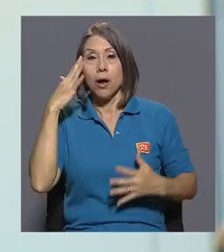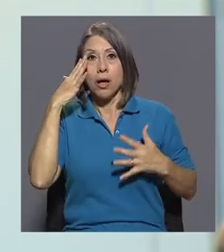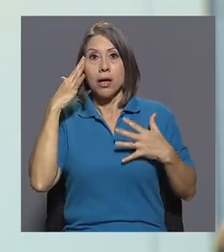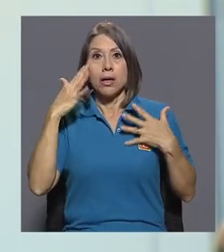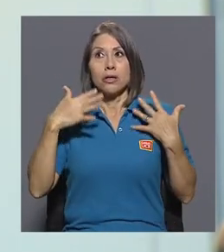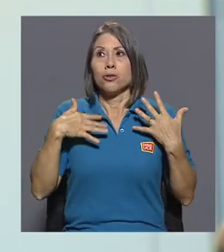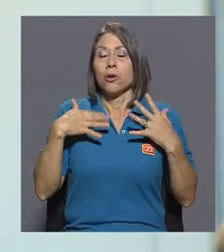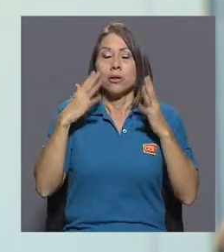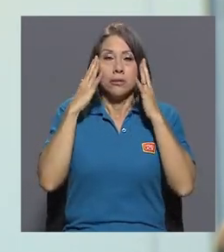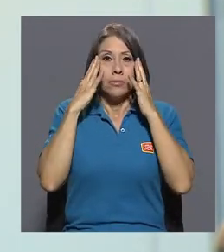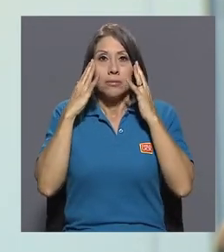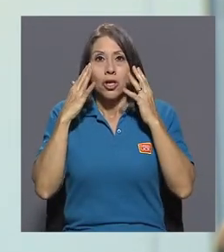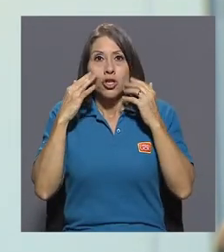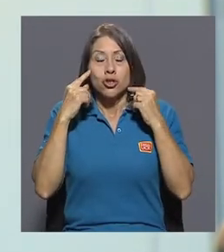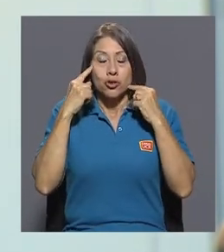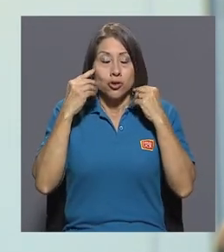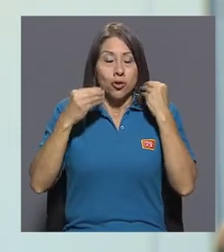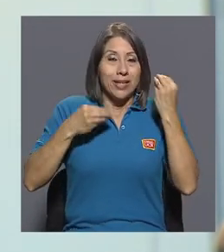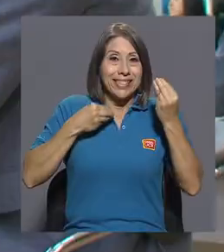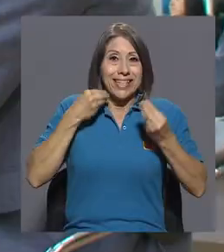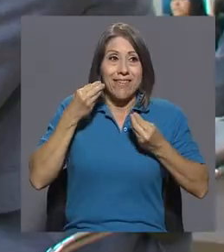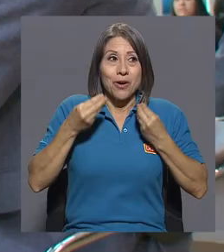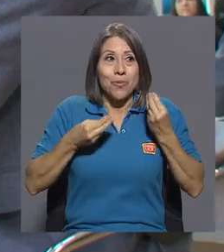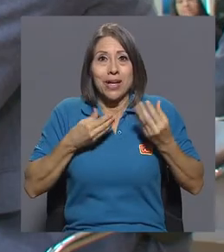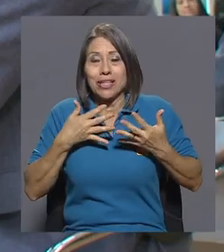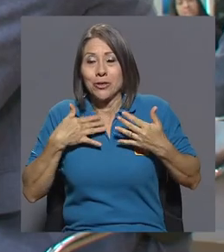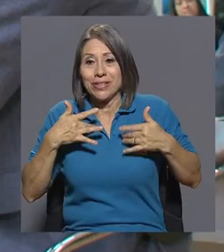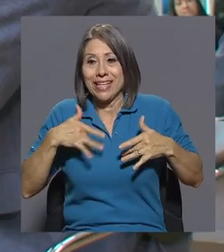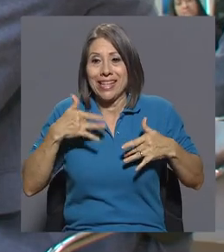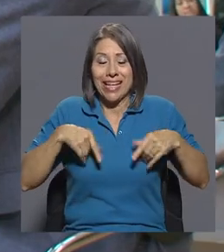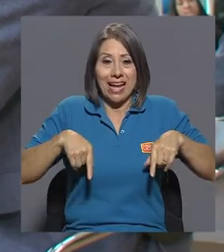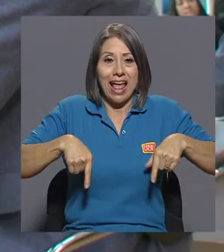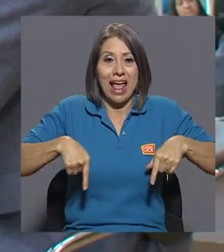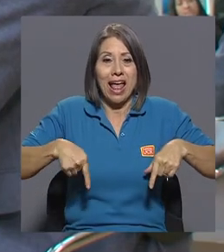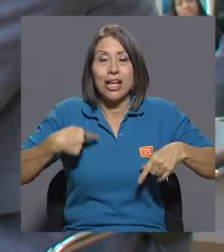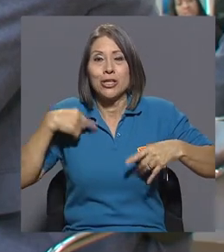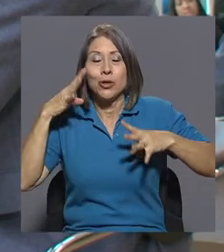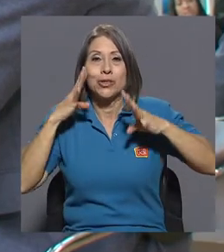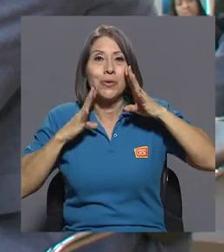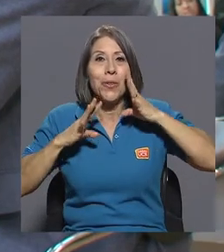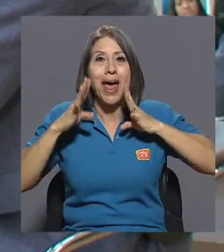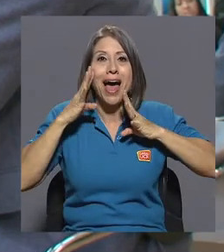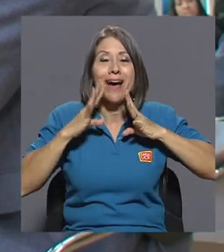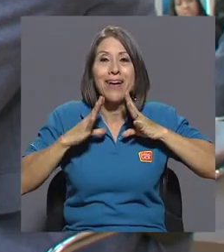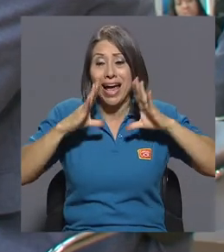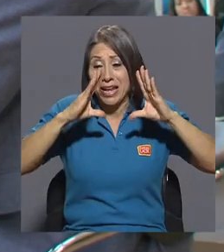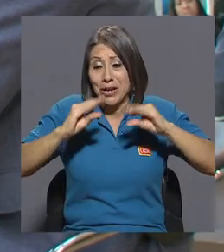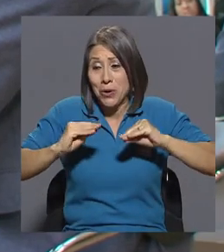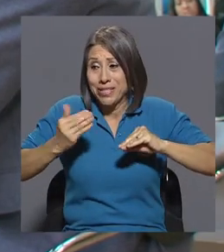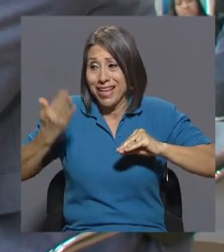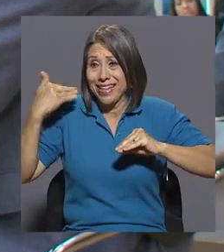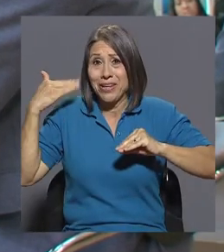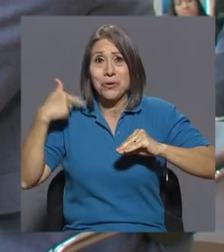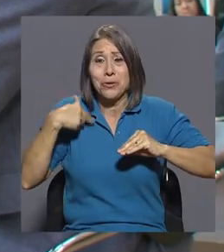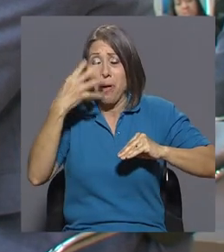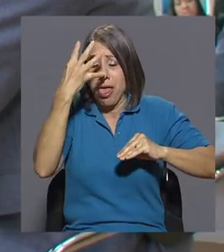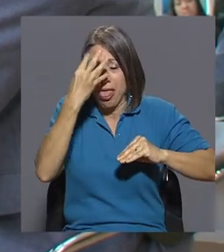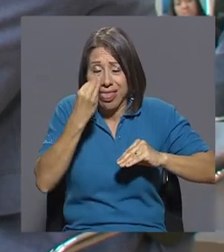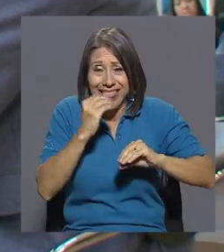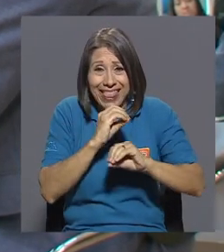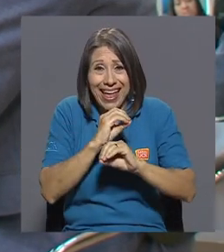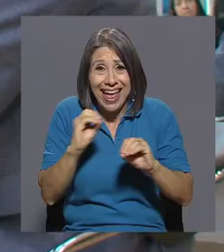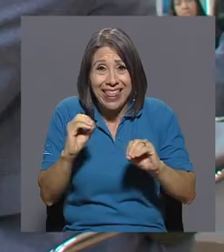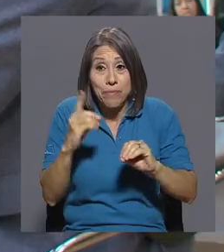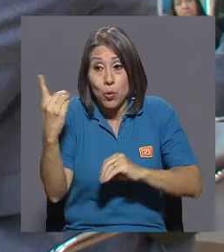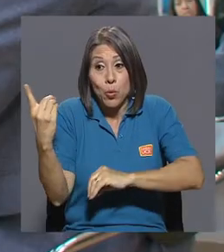estaba que me desmayaba, las rodillas me temblaban, yo estaba que sudaba, la noche anterior no había dormido. Al día previo a eso yo